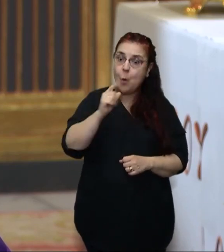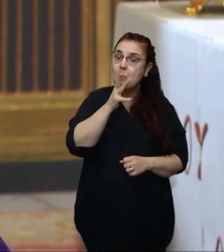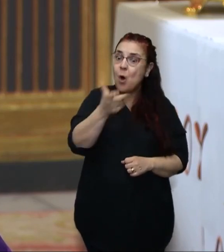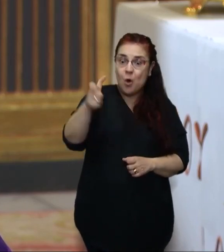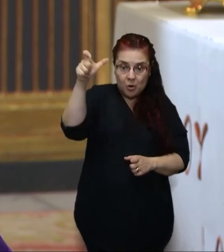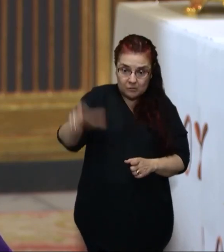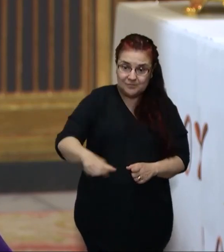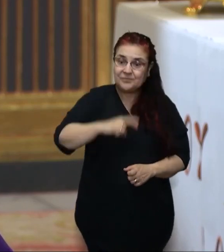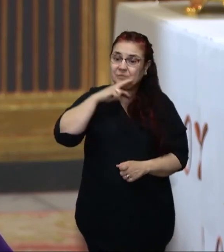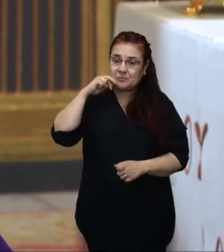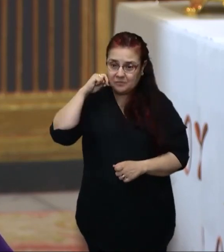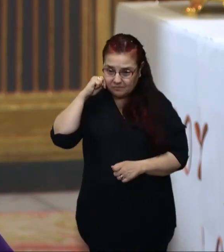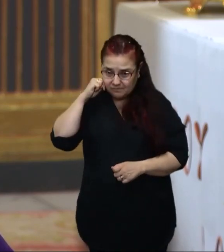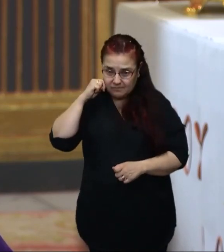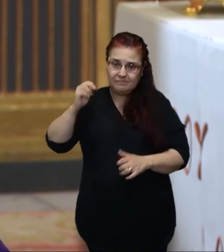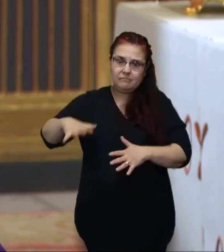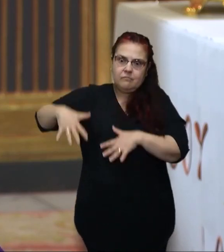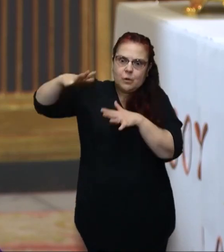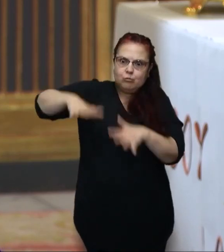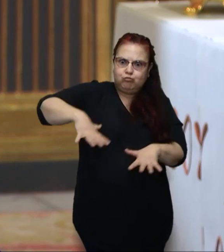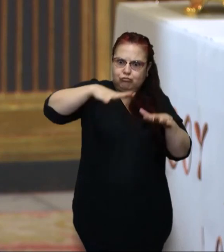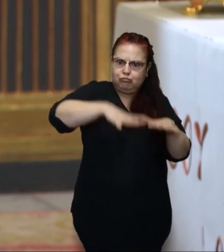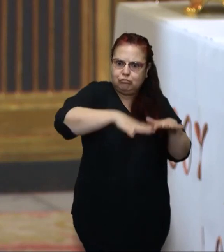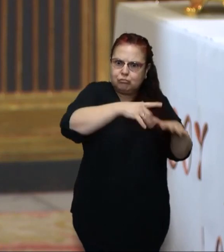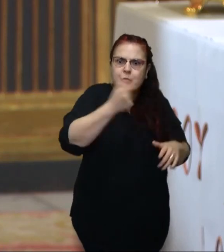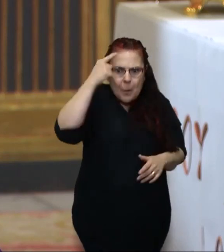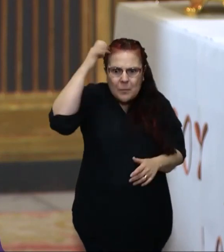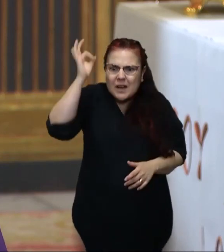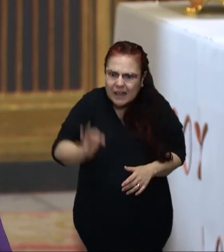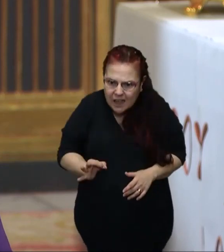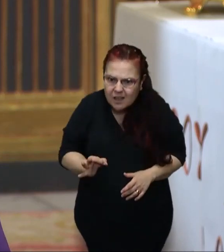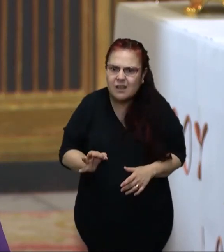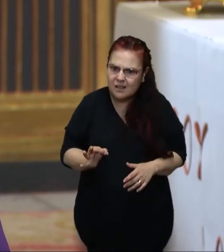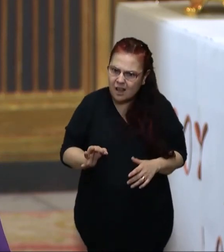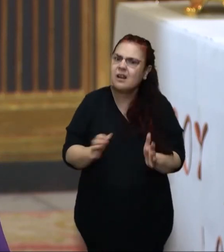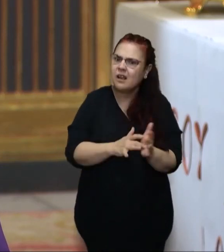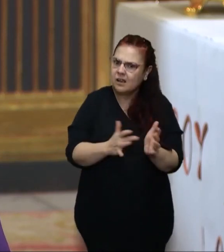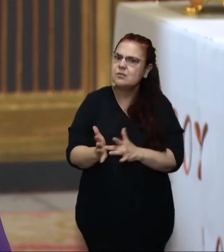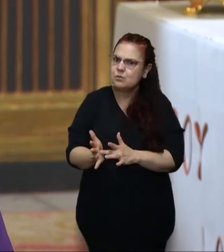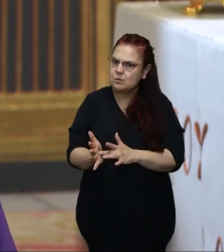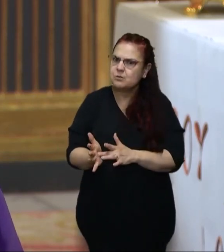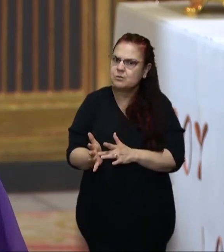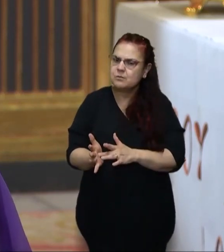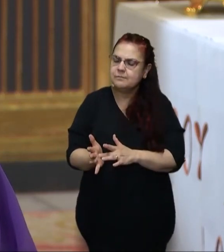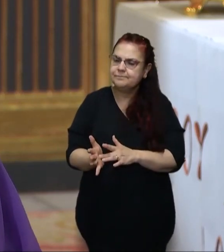causa, se les iban y creían en Jesús.